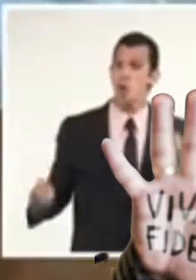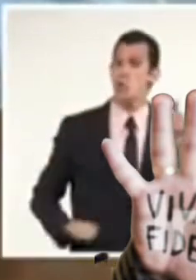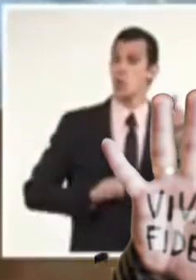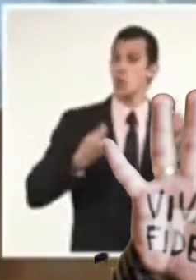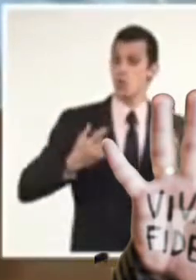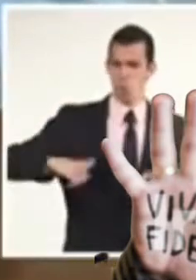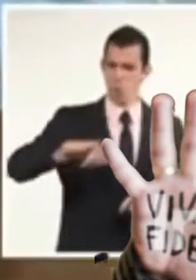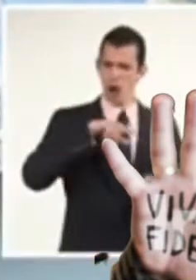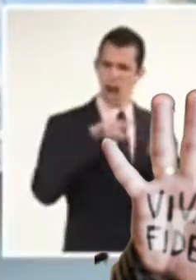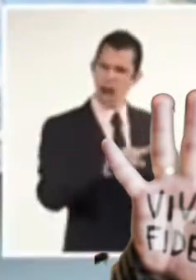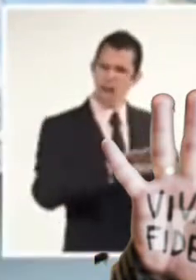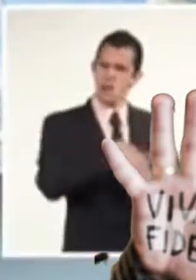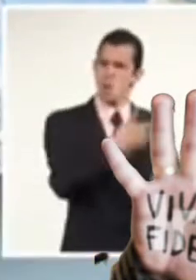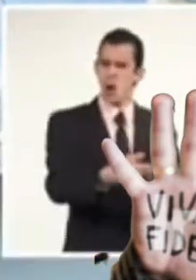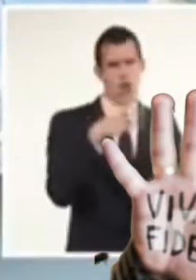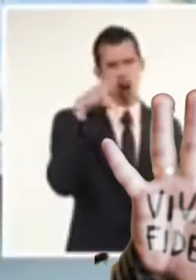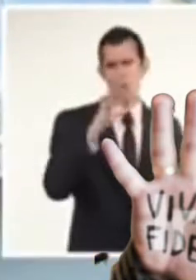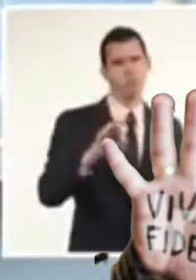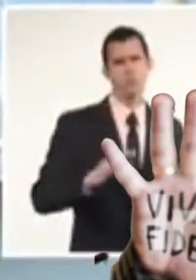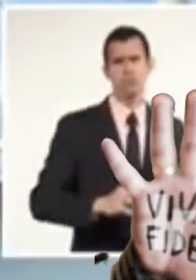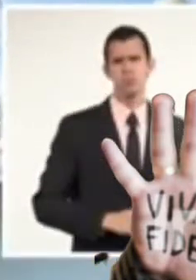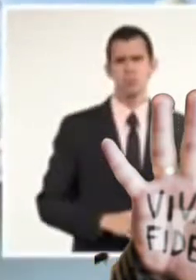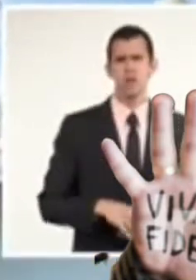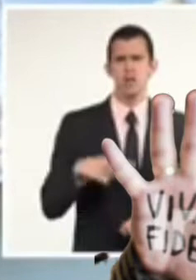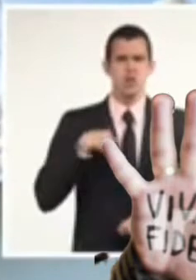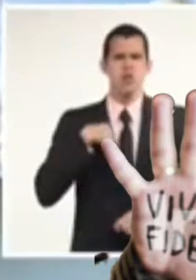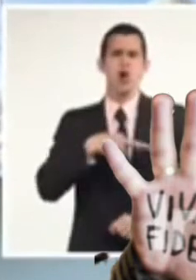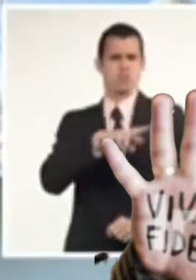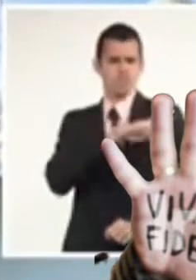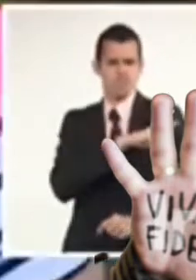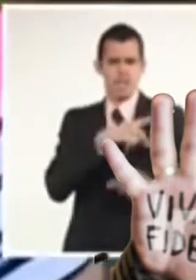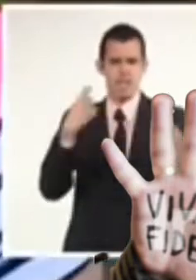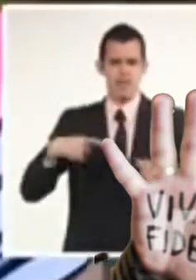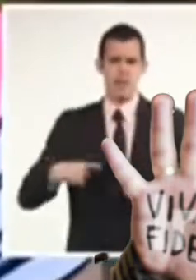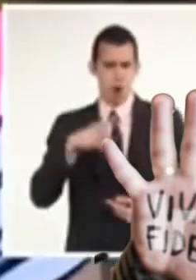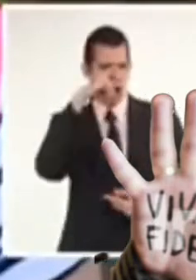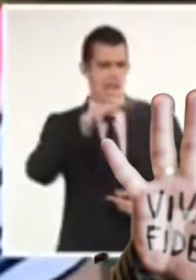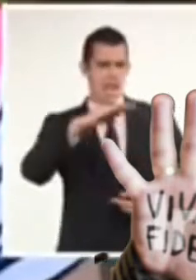vida. Y yo soy responsable de garantizarles a ellas